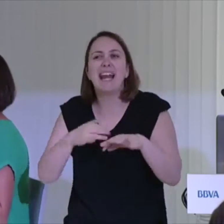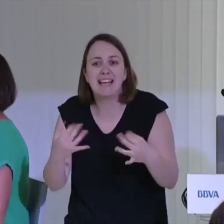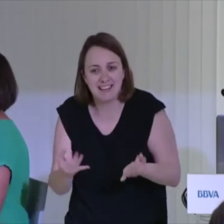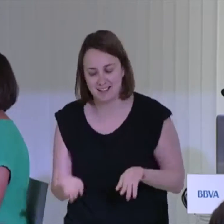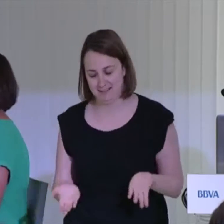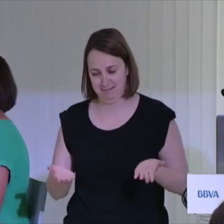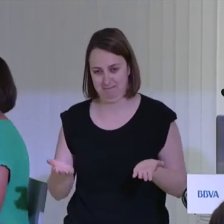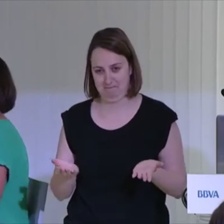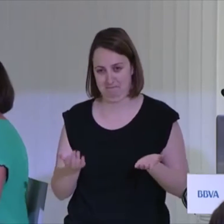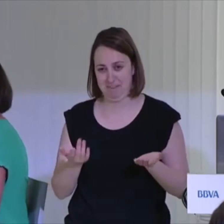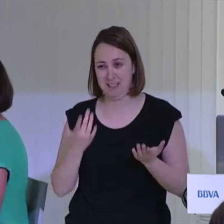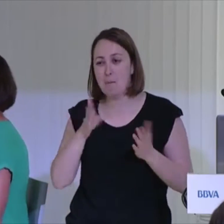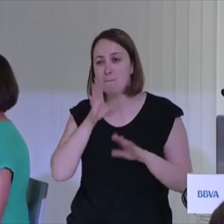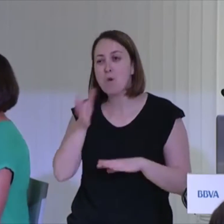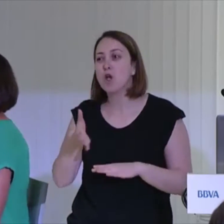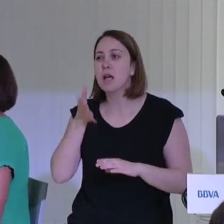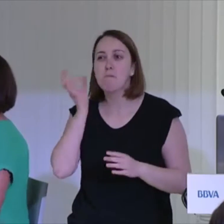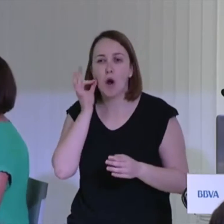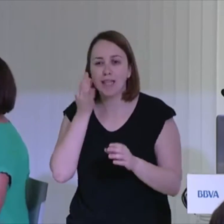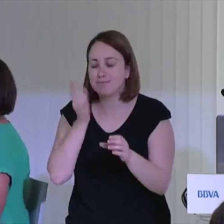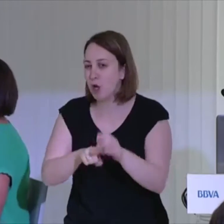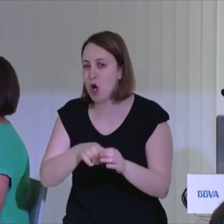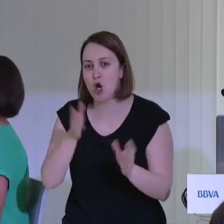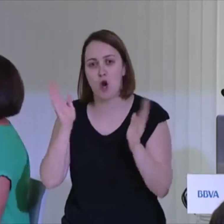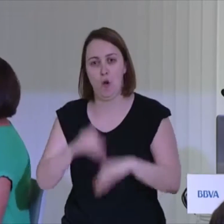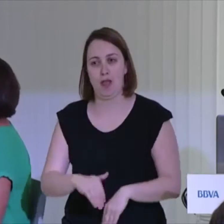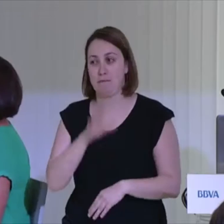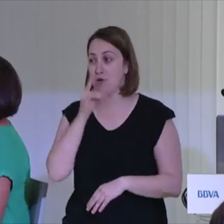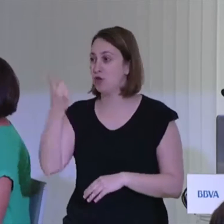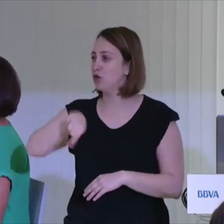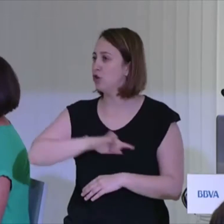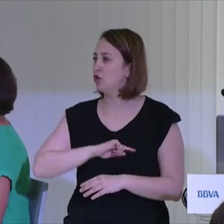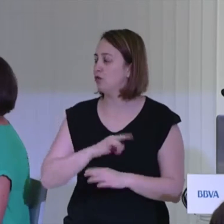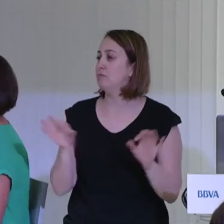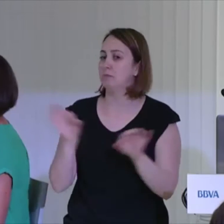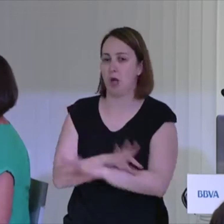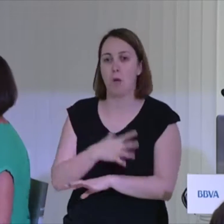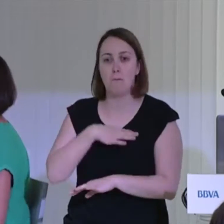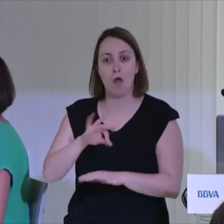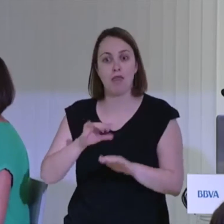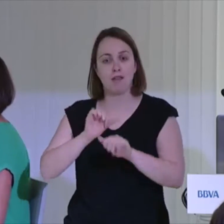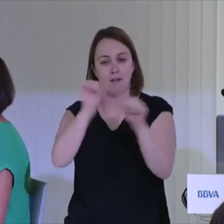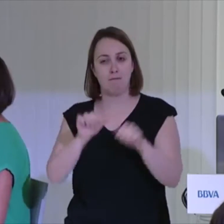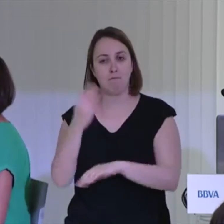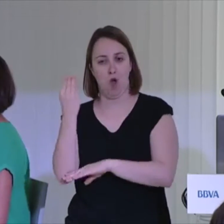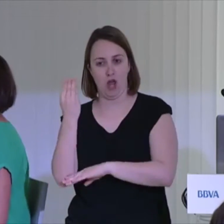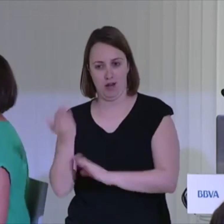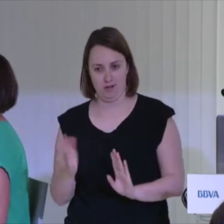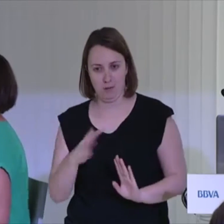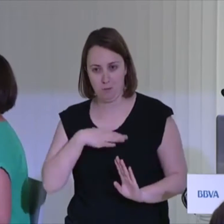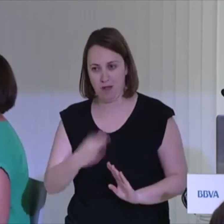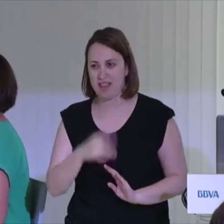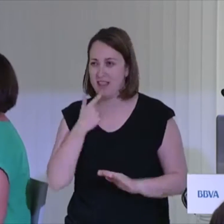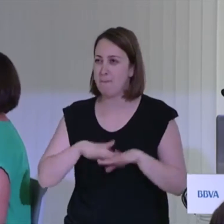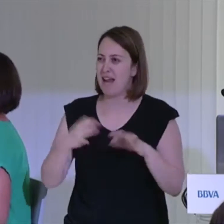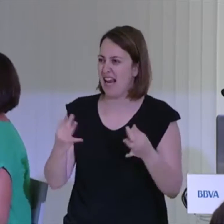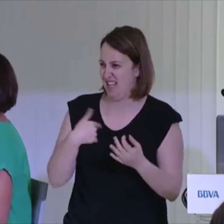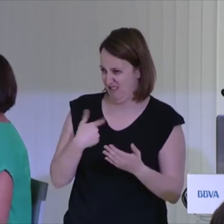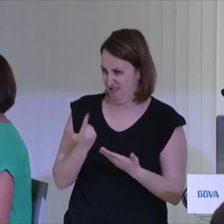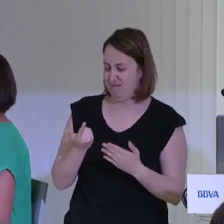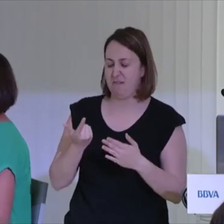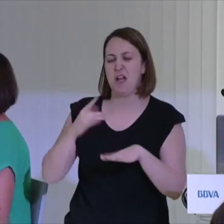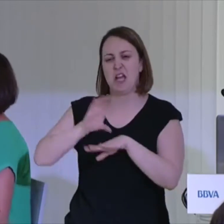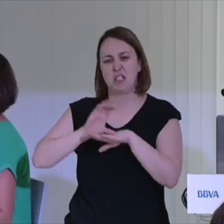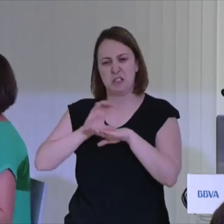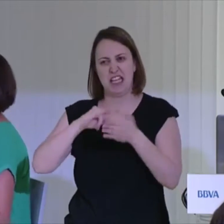qué? ¿Y por qué no hay mujeres? Bueno, pues porque a lo mejor nos estamos equivocando de modelos, ¿no? Y porque a lo mejor ese para qué resulta, dices tú, ¿para qué voy a estudiar yo una